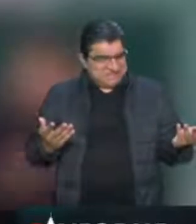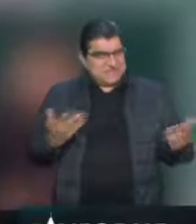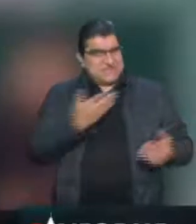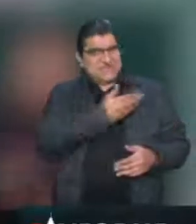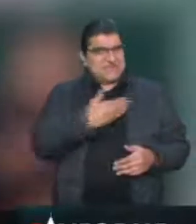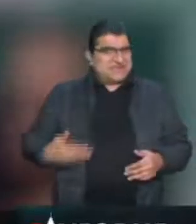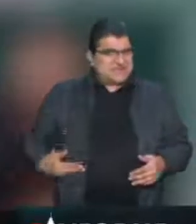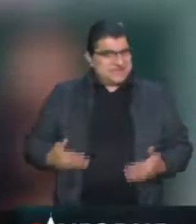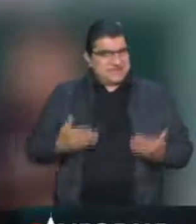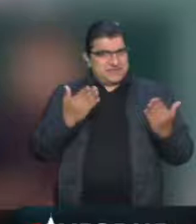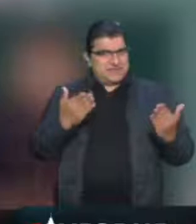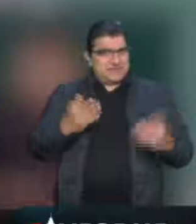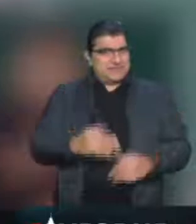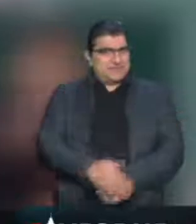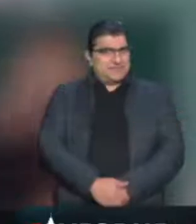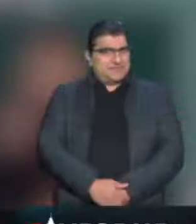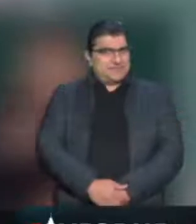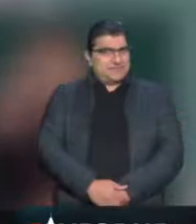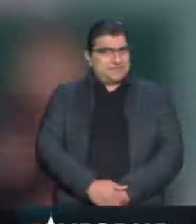presidencial.